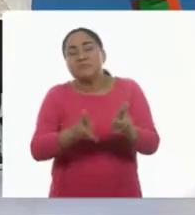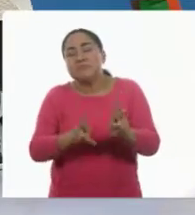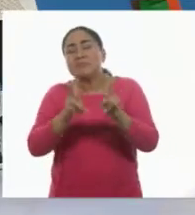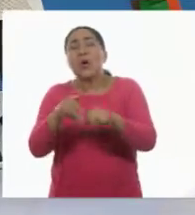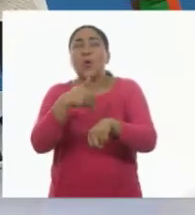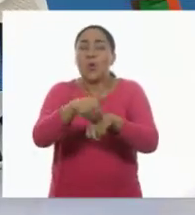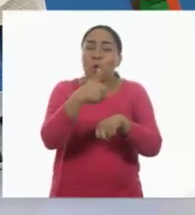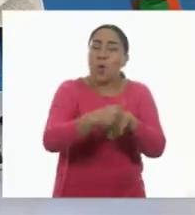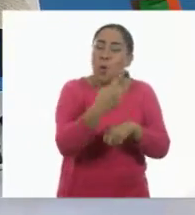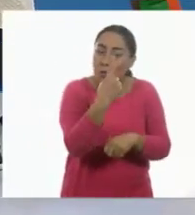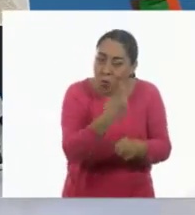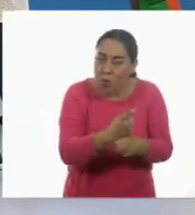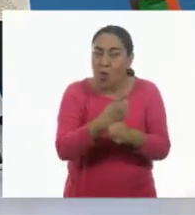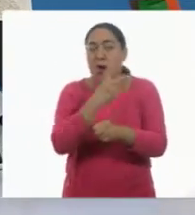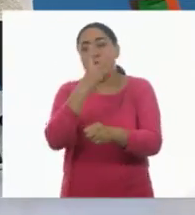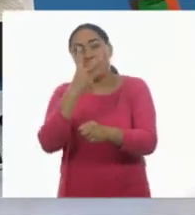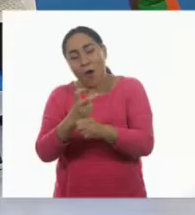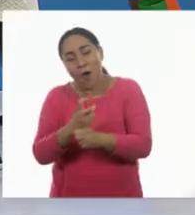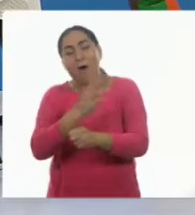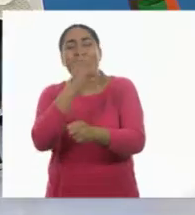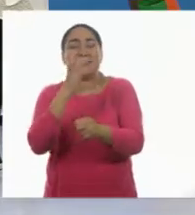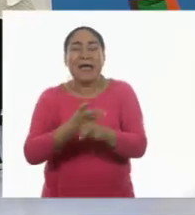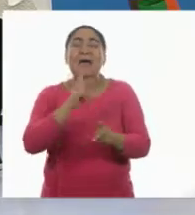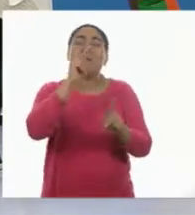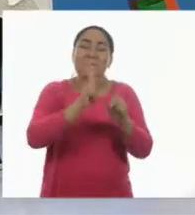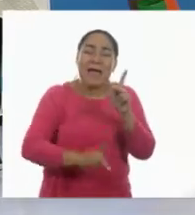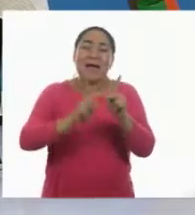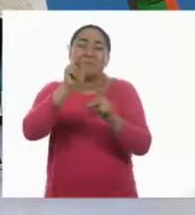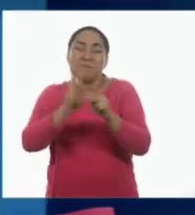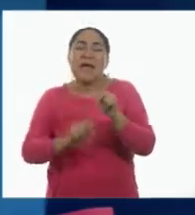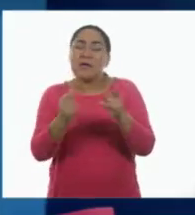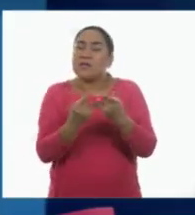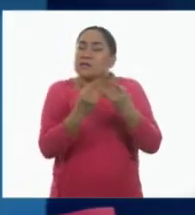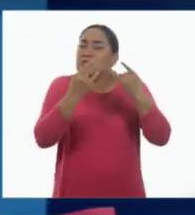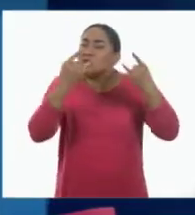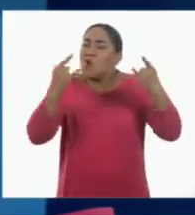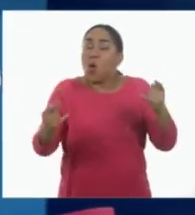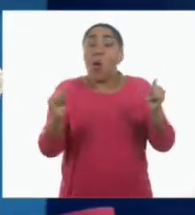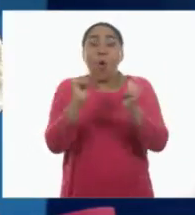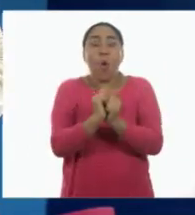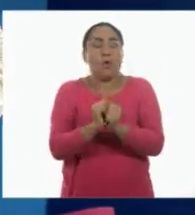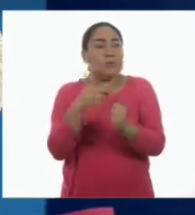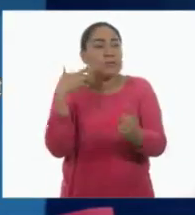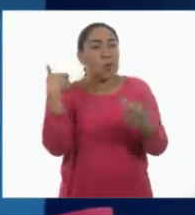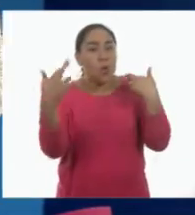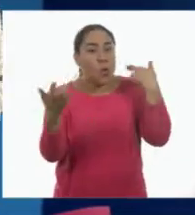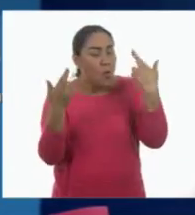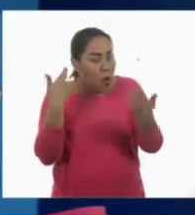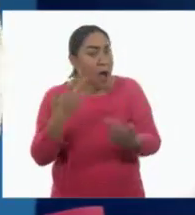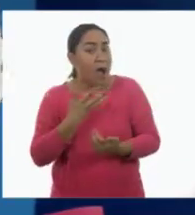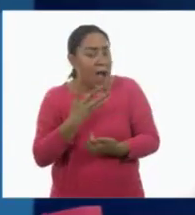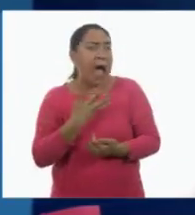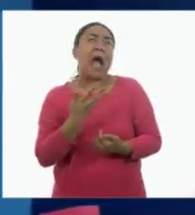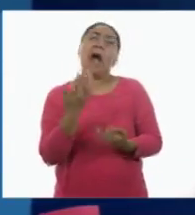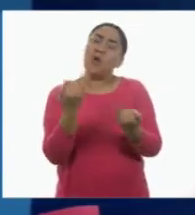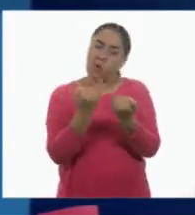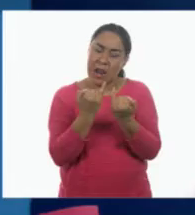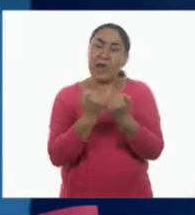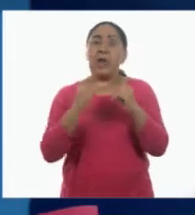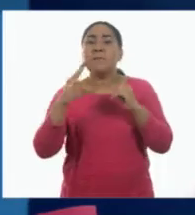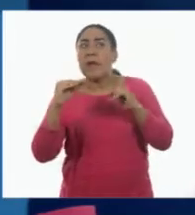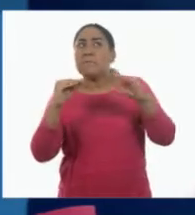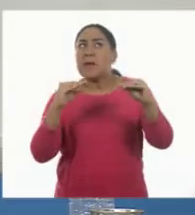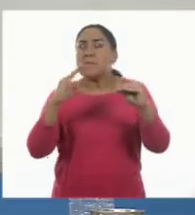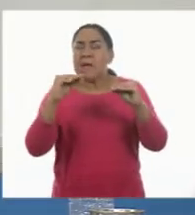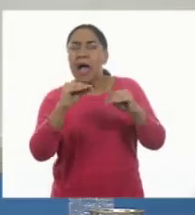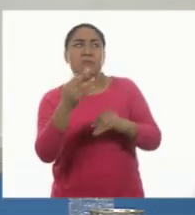1 y luego el episodio 2 y luego el episodio 3. Se iba contando una historia con puros sonidos, aunque también había voz, se narraba.